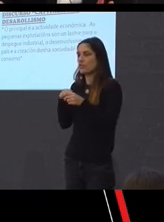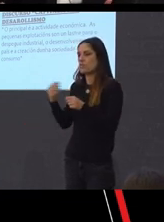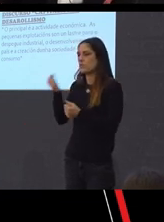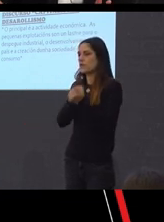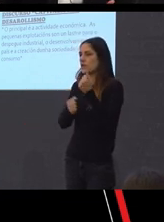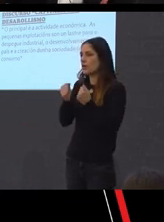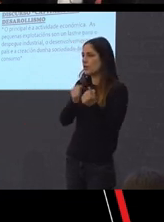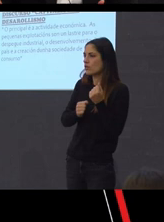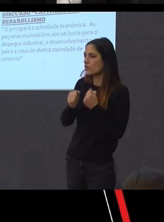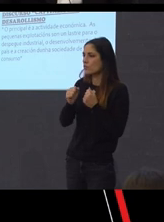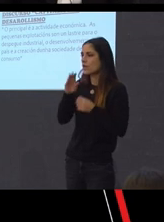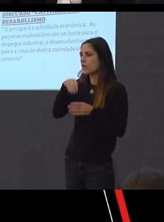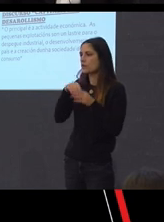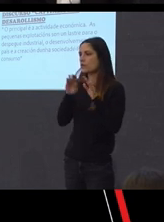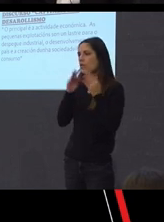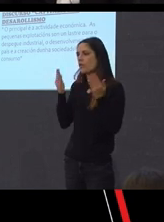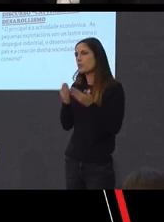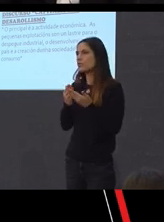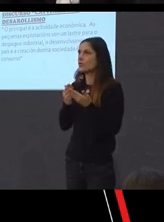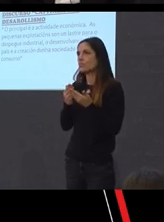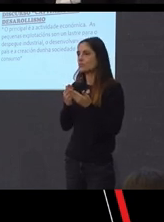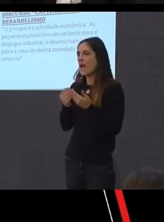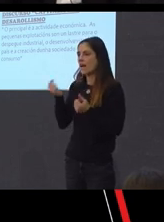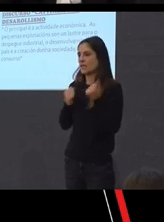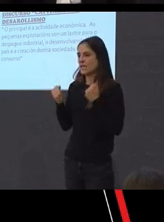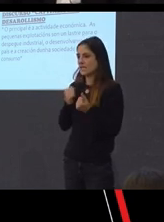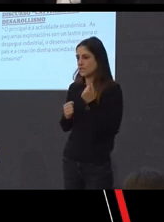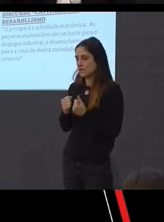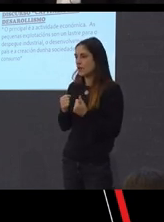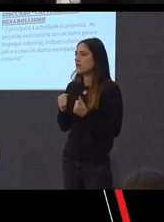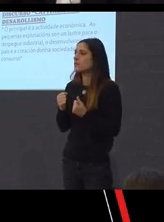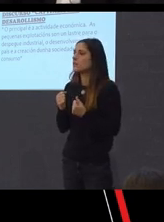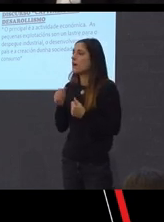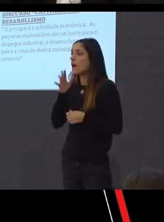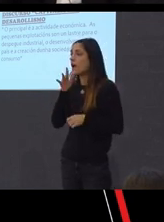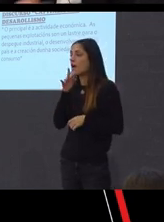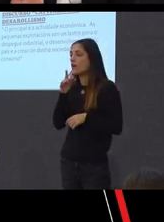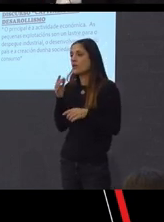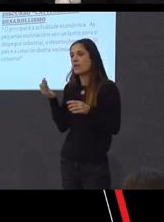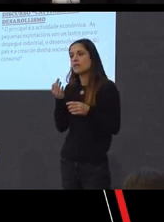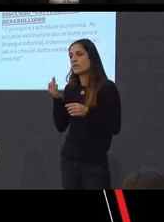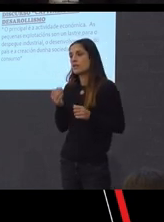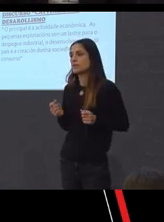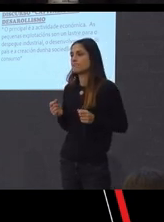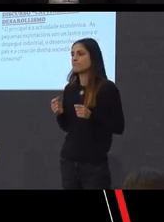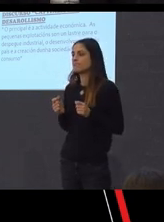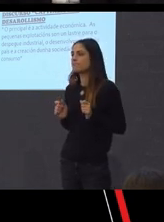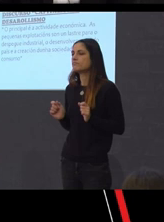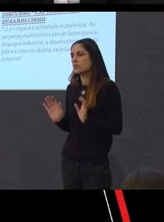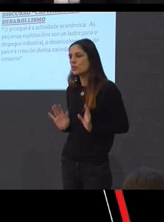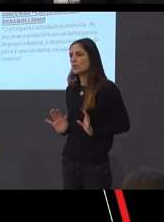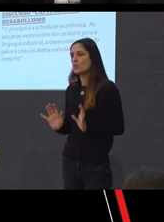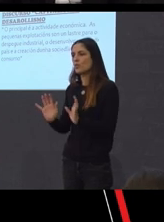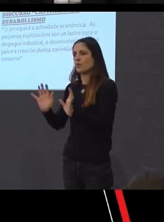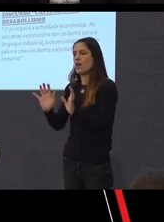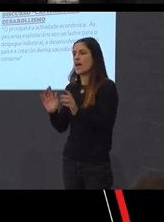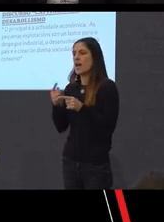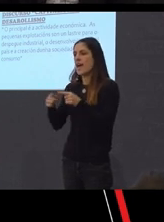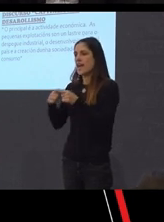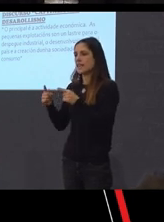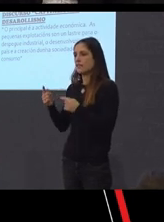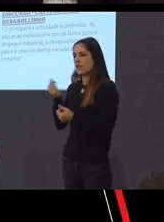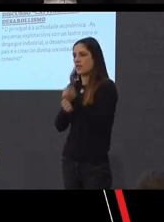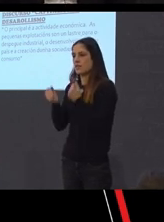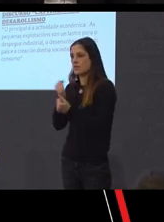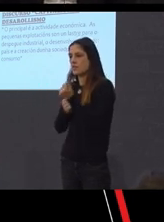podemos denominar capitalista. Entón, agora, había que fomentar a actividade económica. E o réxime